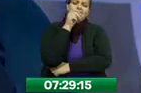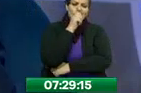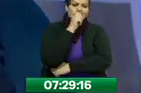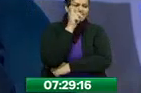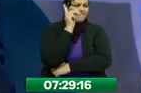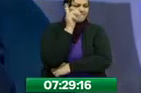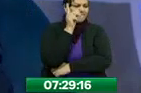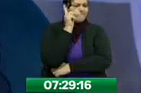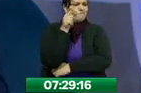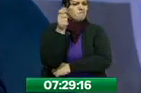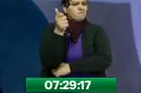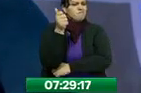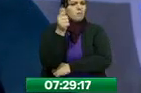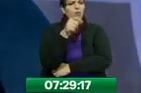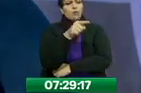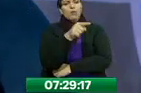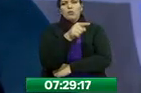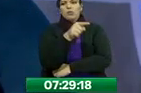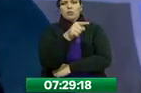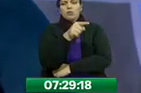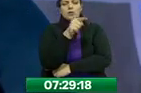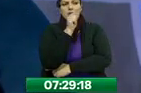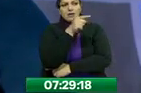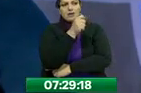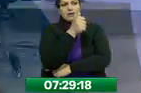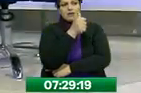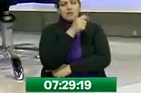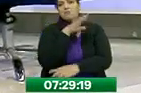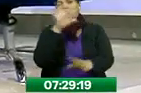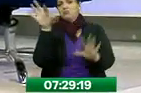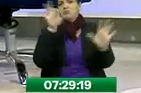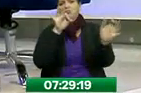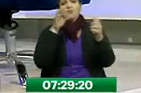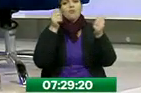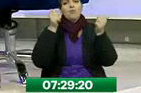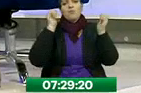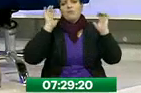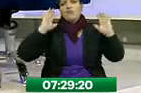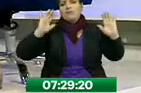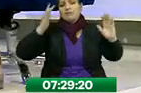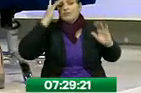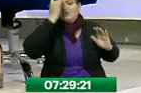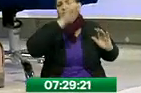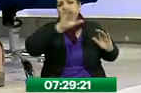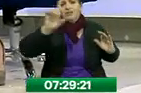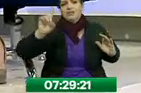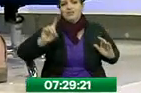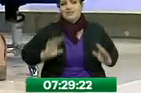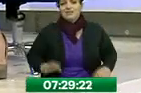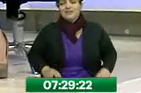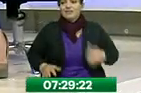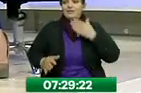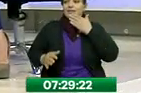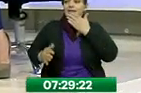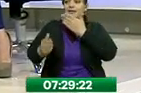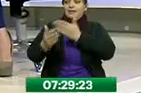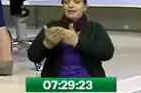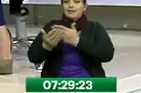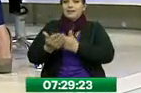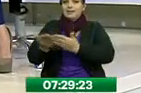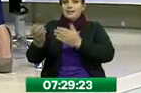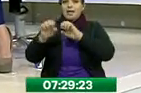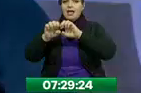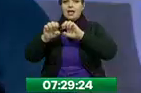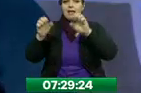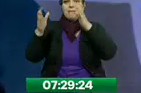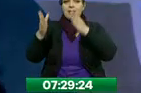su mejor opción. Gracias por su presencia. Muchas esta gracias, mañana. Luisa. Amigos televidentes, ha sido la intervención del empresario y político